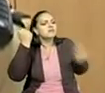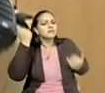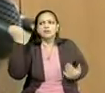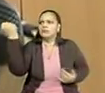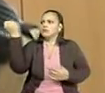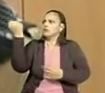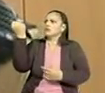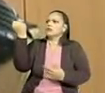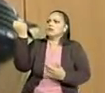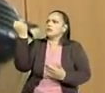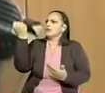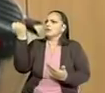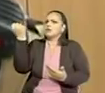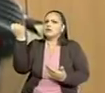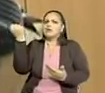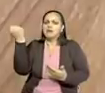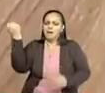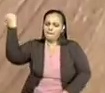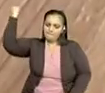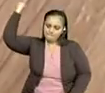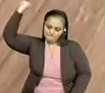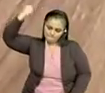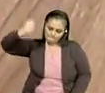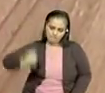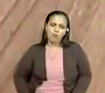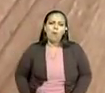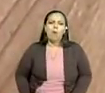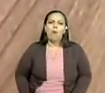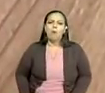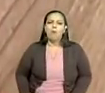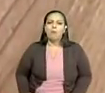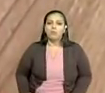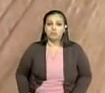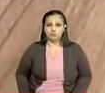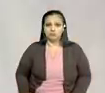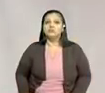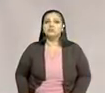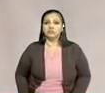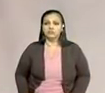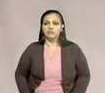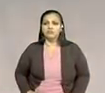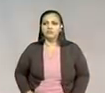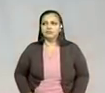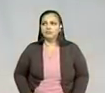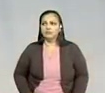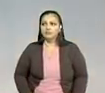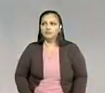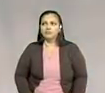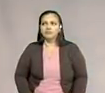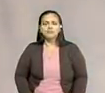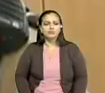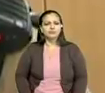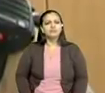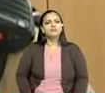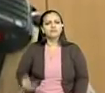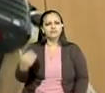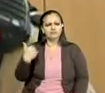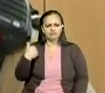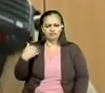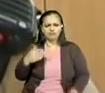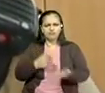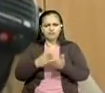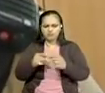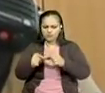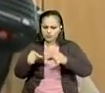a apuñalarlo a la altura de la pierna. Con un objeto cortopunzante, un puñal. Sí, aparentemente tiene características de un cuchillo. En ese momento le